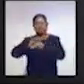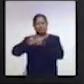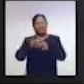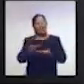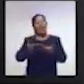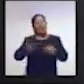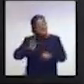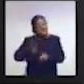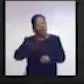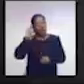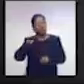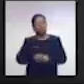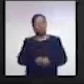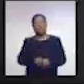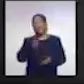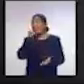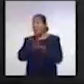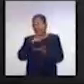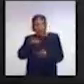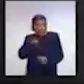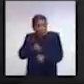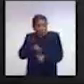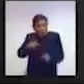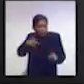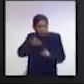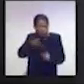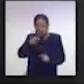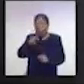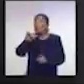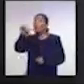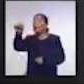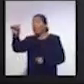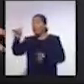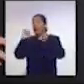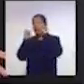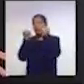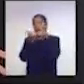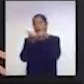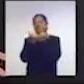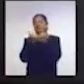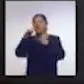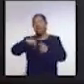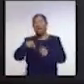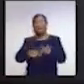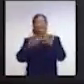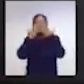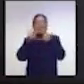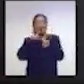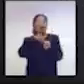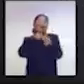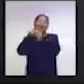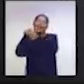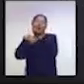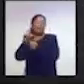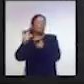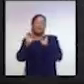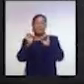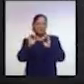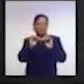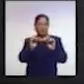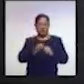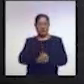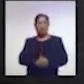nunca, no solamente esta federación, otras organizaciones, que aquí no hay colores, aquí nuestra necesidad